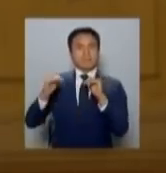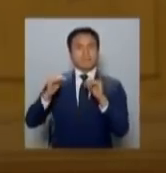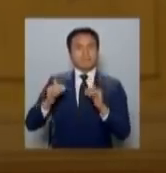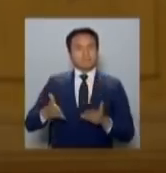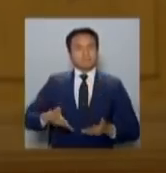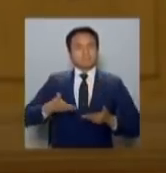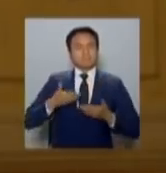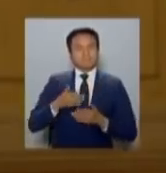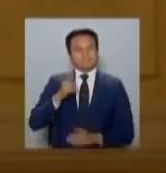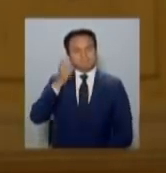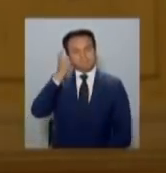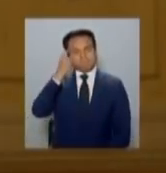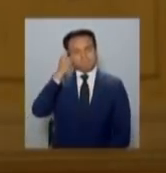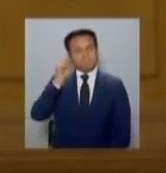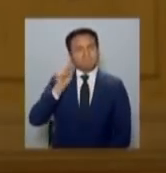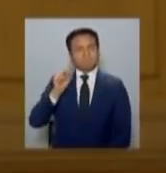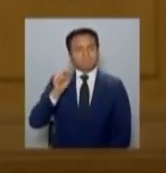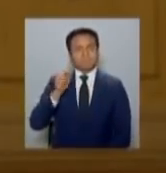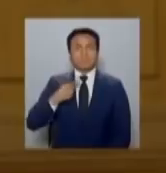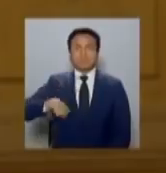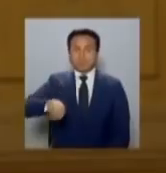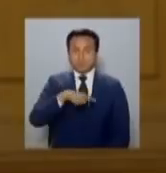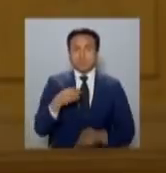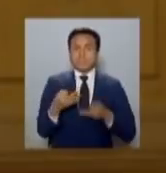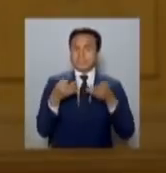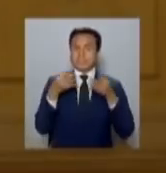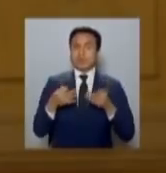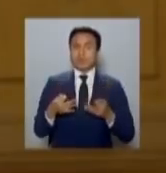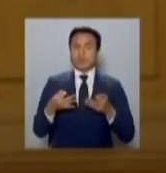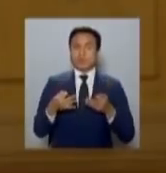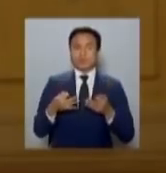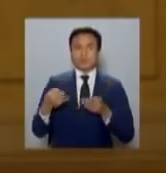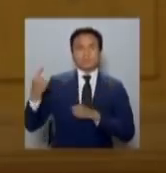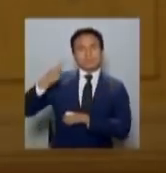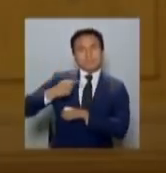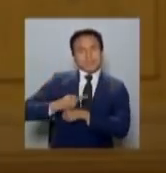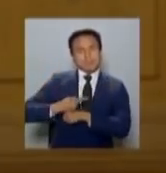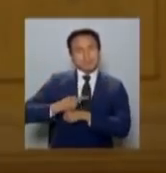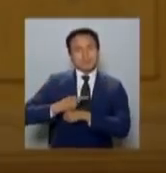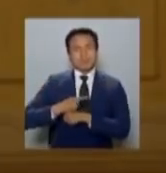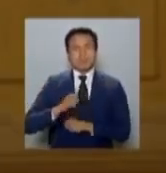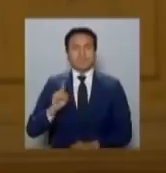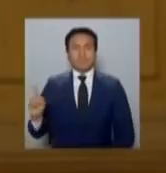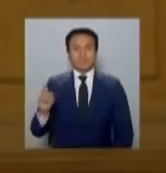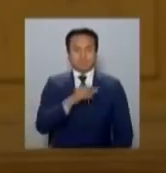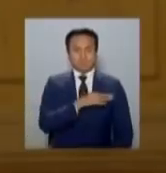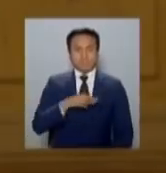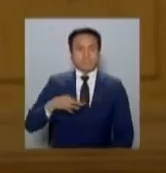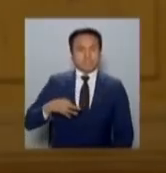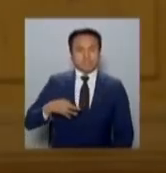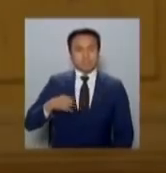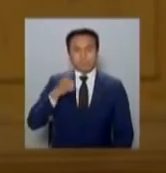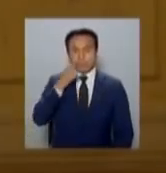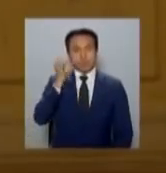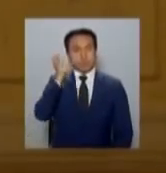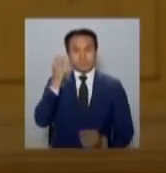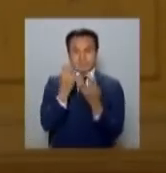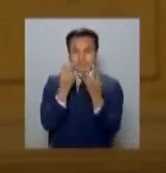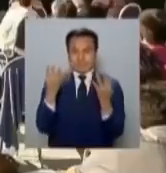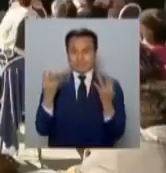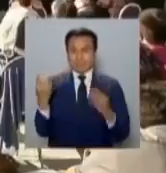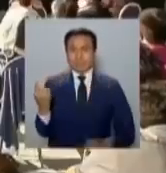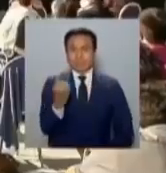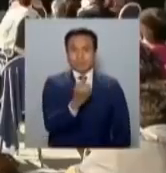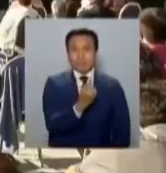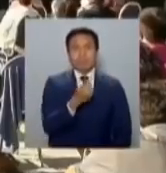países emergentes como en Chile. El crecimiento económico va bastante bien a nivel mundial, pero con la nueva variante Omicron todavía no están claros los efectos. Es